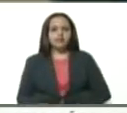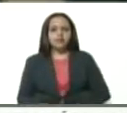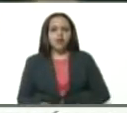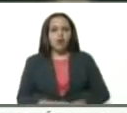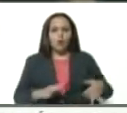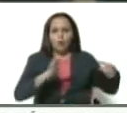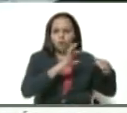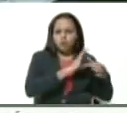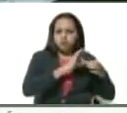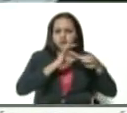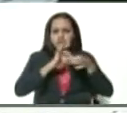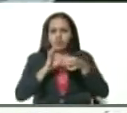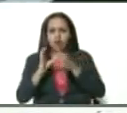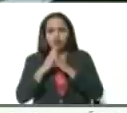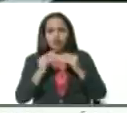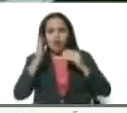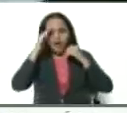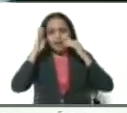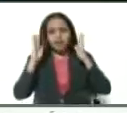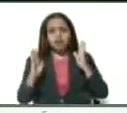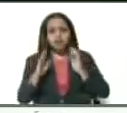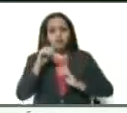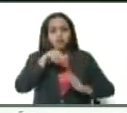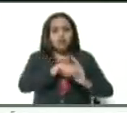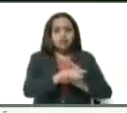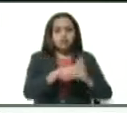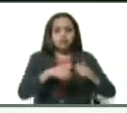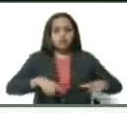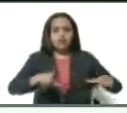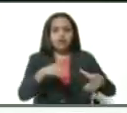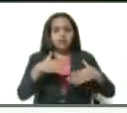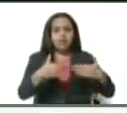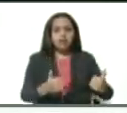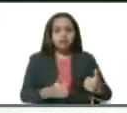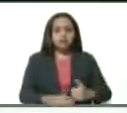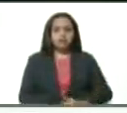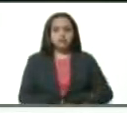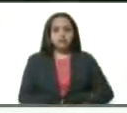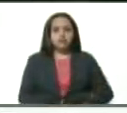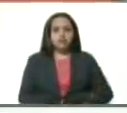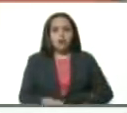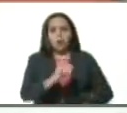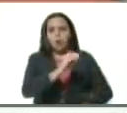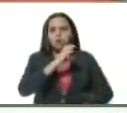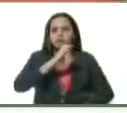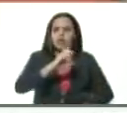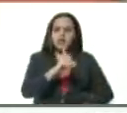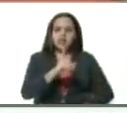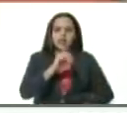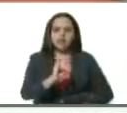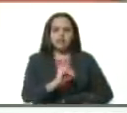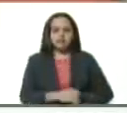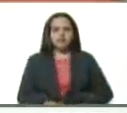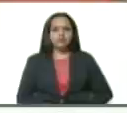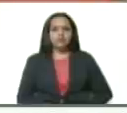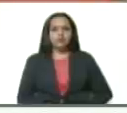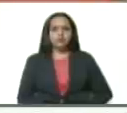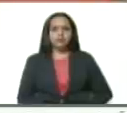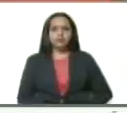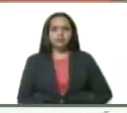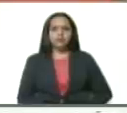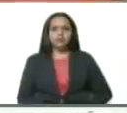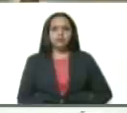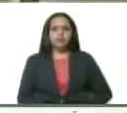articulados para que todo el que sea atendido en el ambulatorio, todo el que sea atendido en el CDI como expresión de la